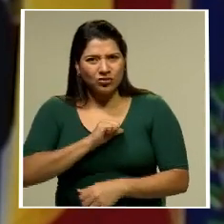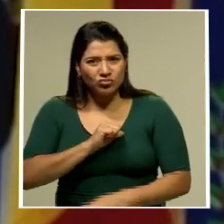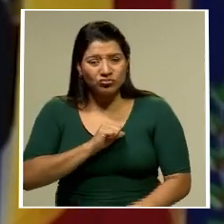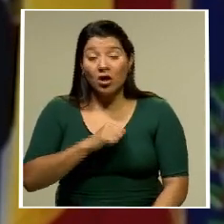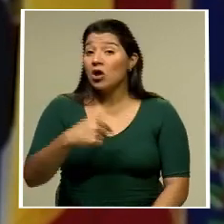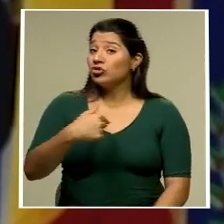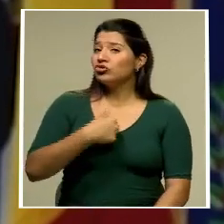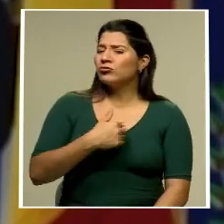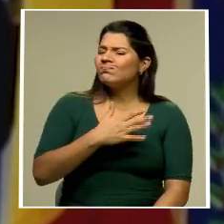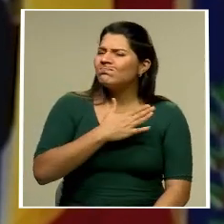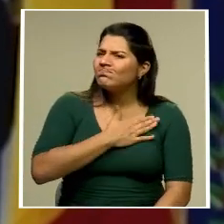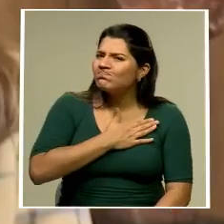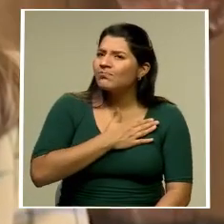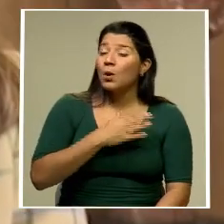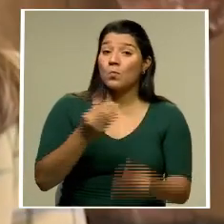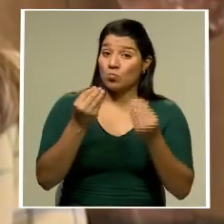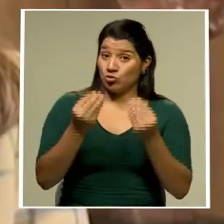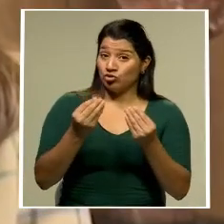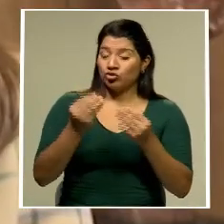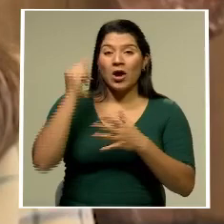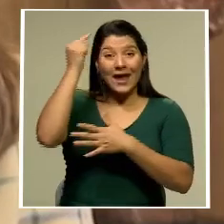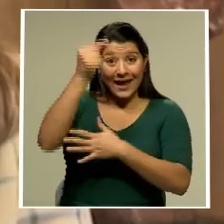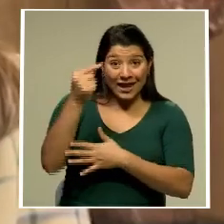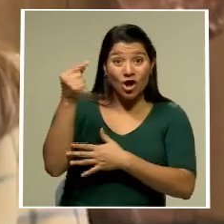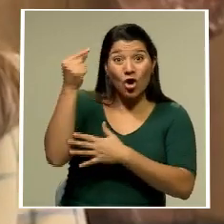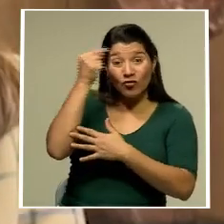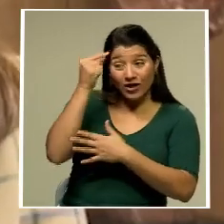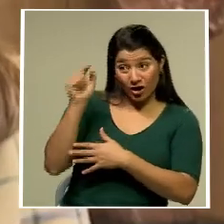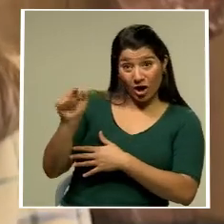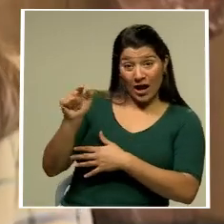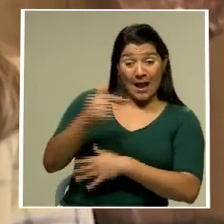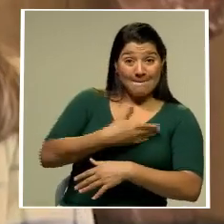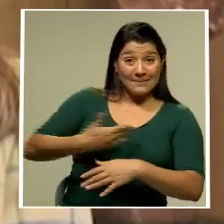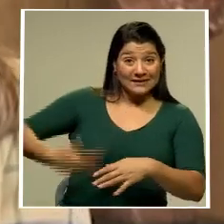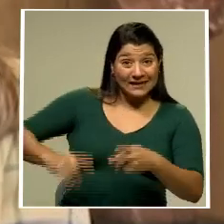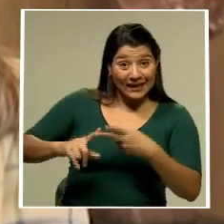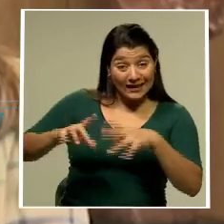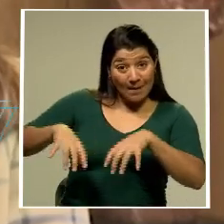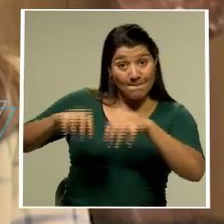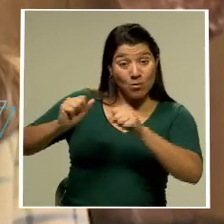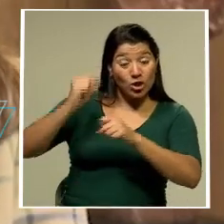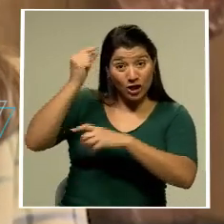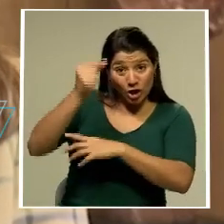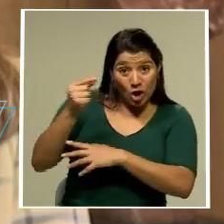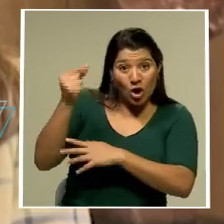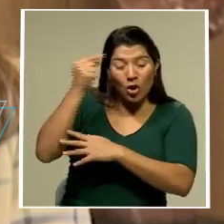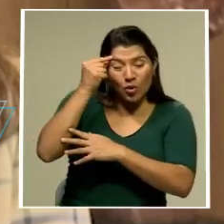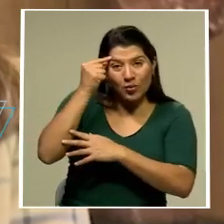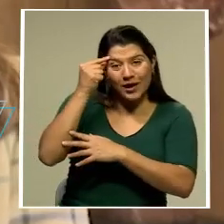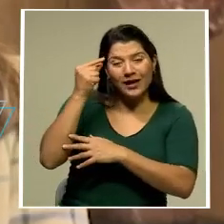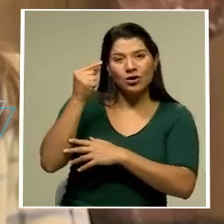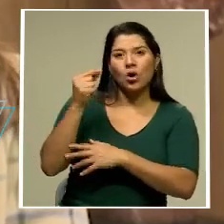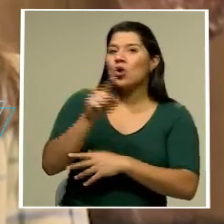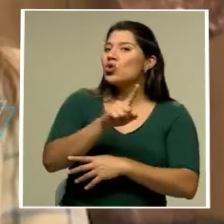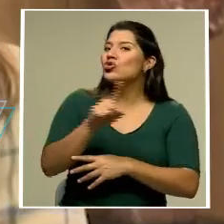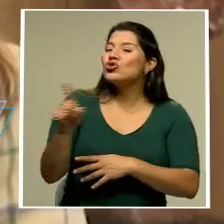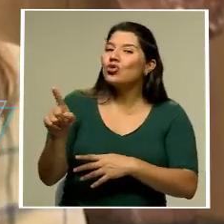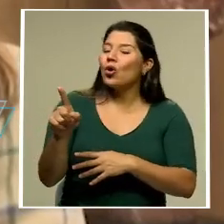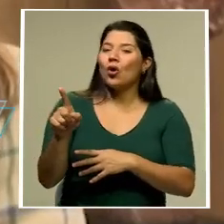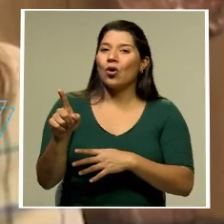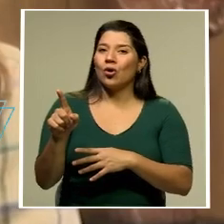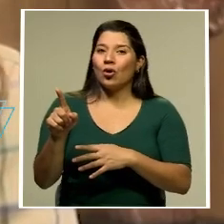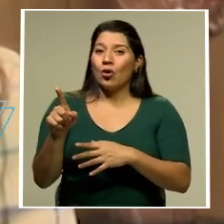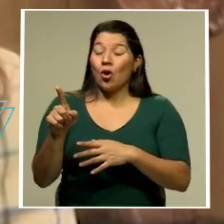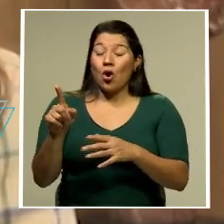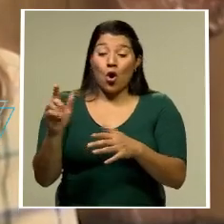muchísimo que el gobierno, el Ejecutivo, el presidente de la República no comparta, por lo menos